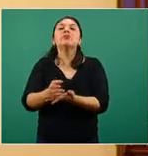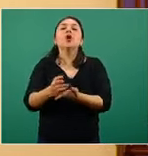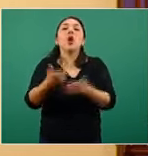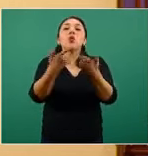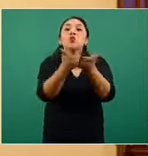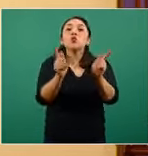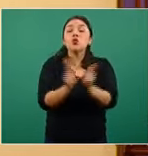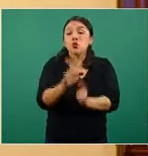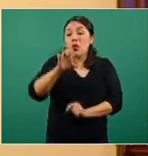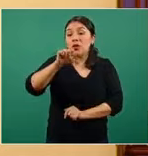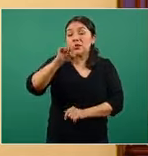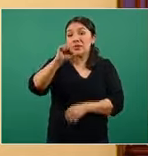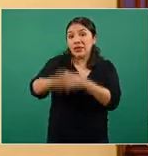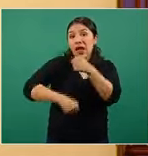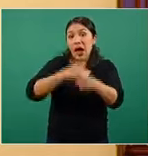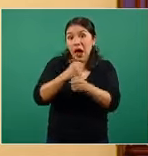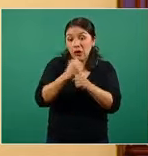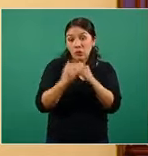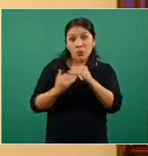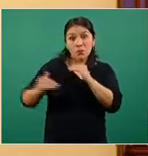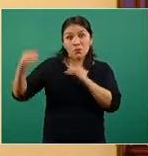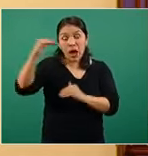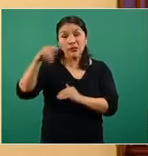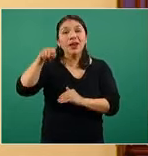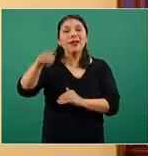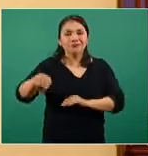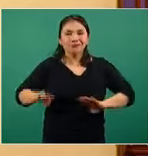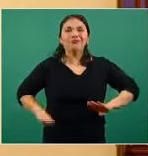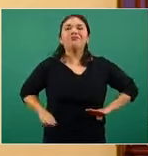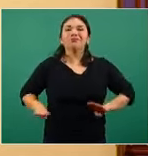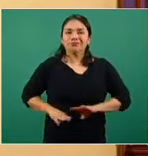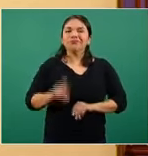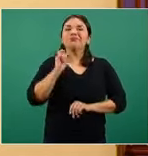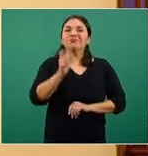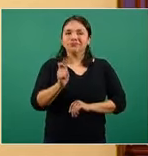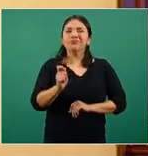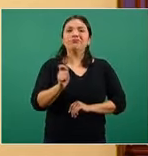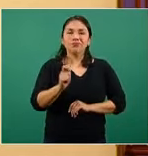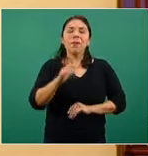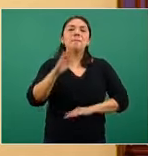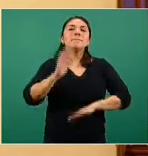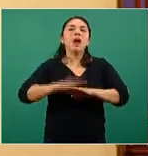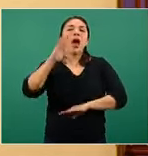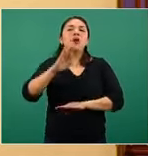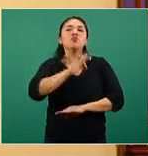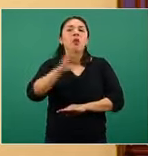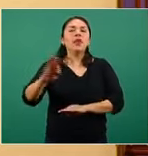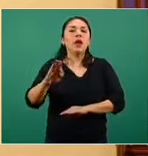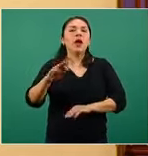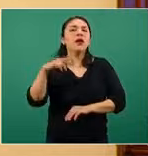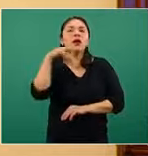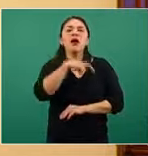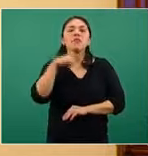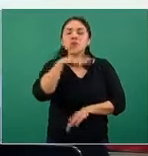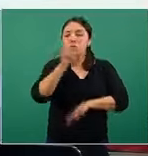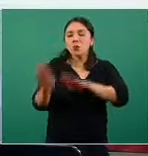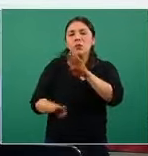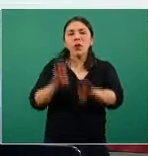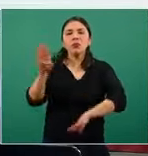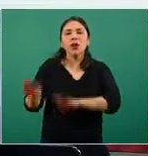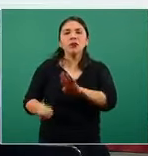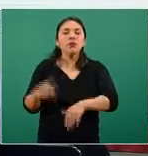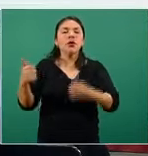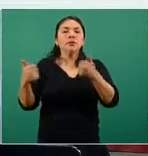los grupos de 60 años y más como los que padecen la mayor mortalidad y